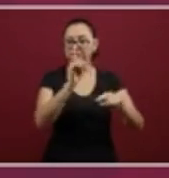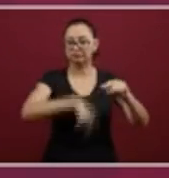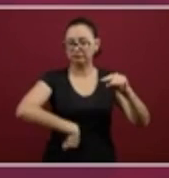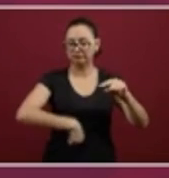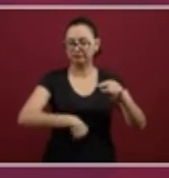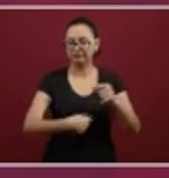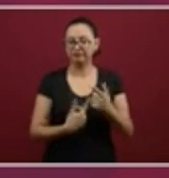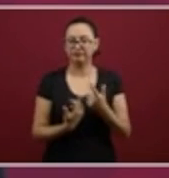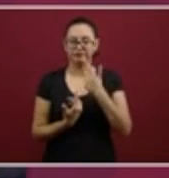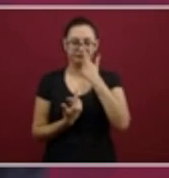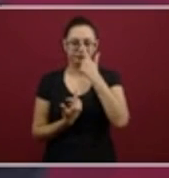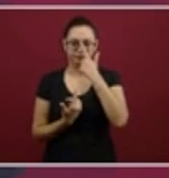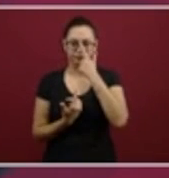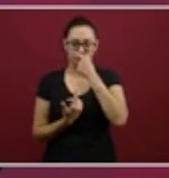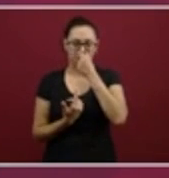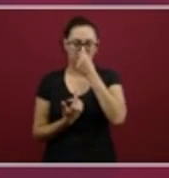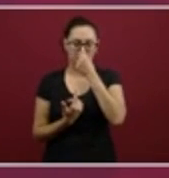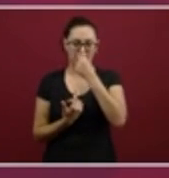empresas